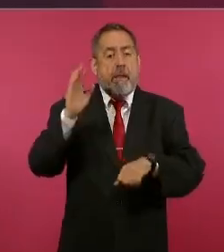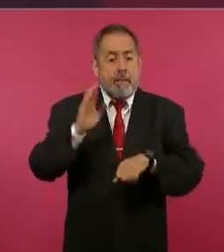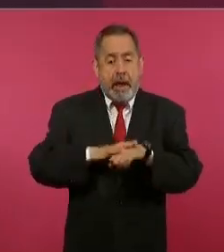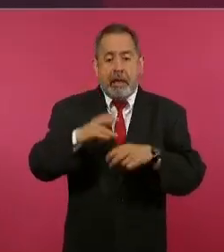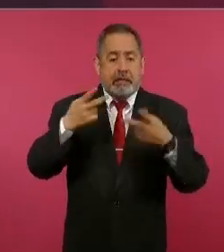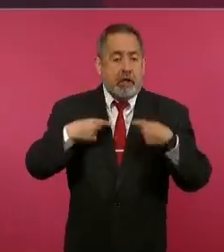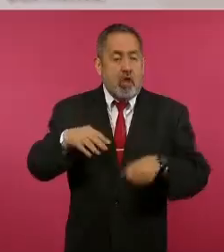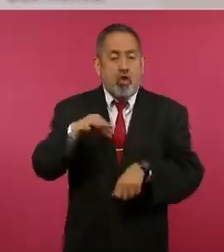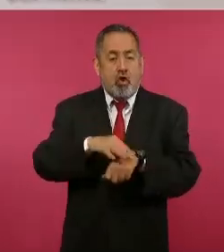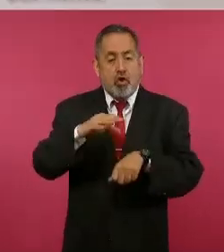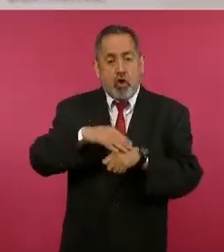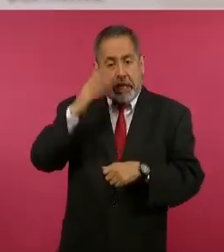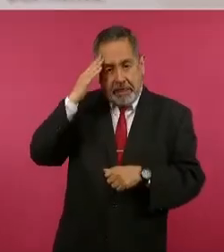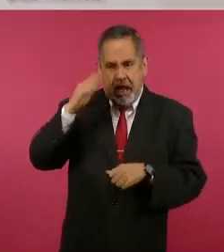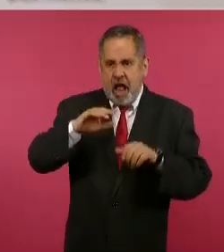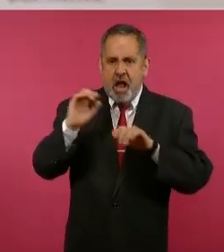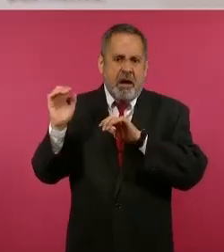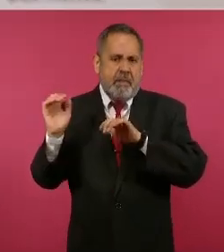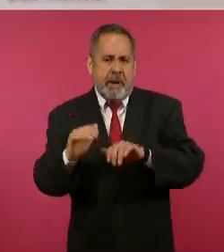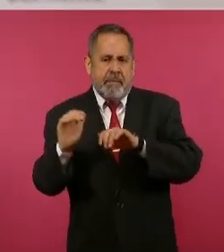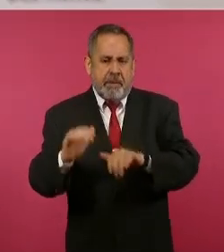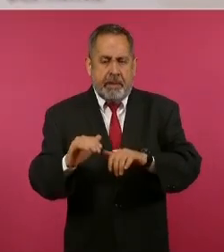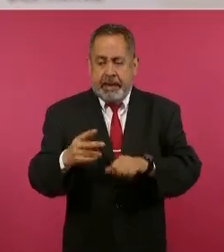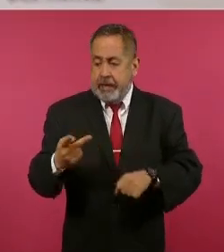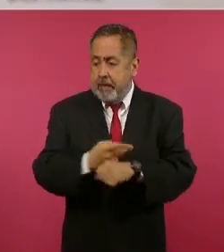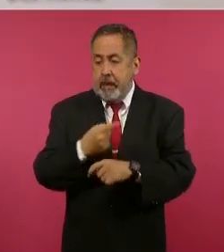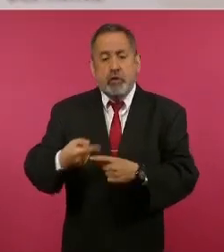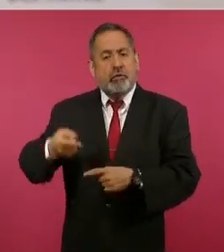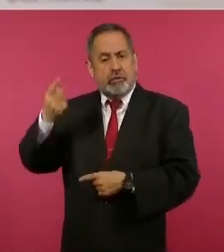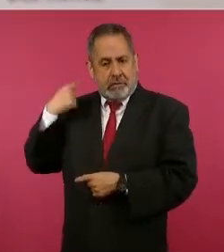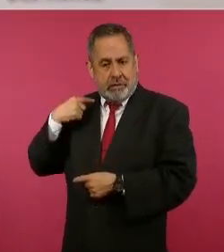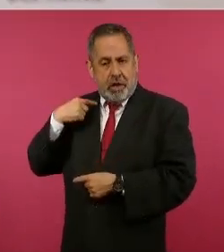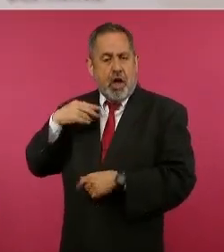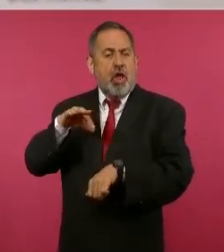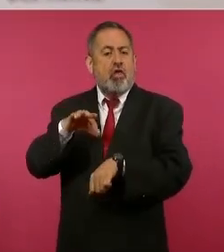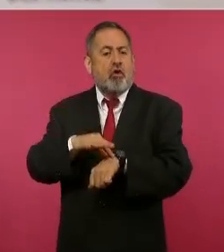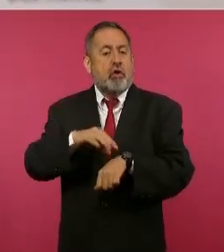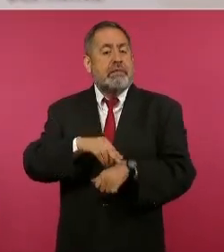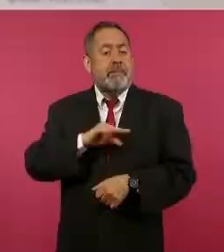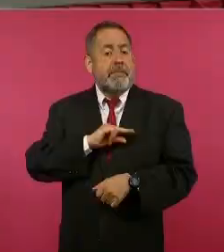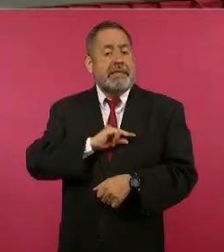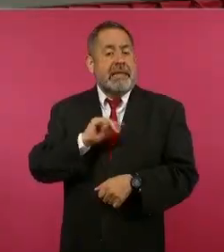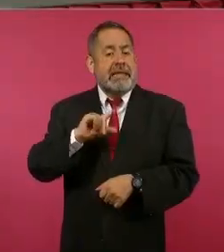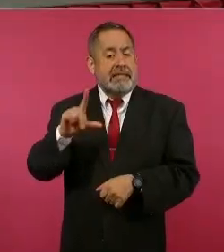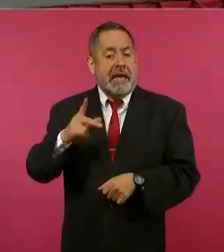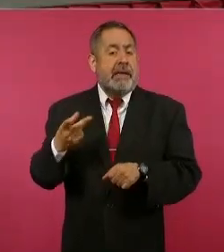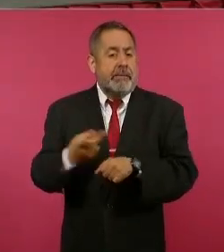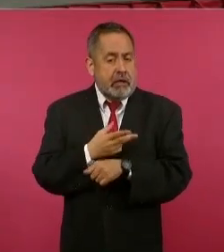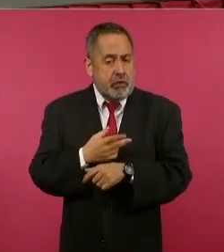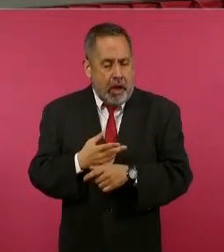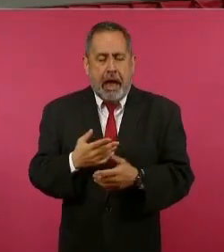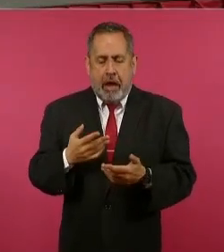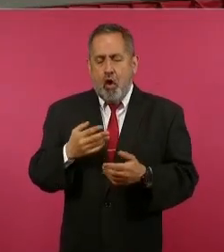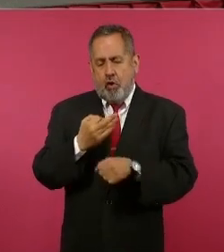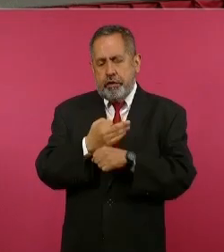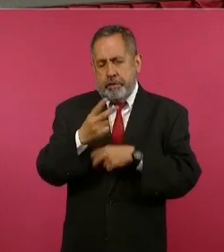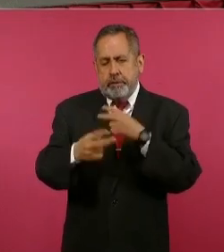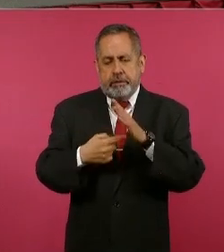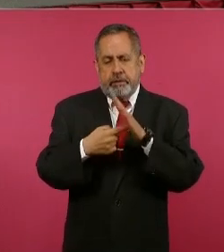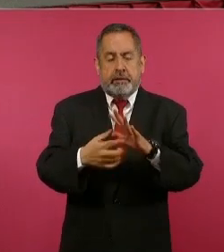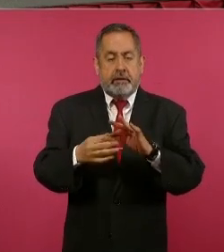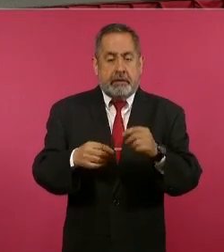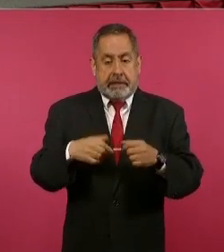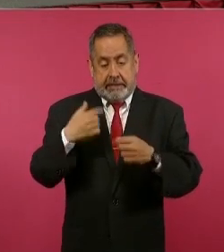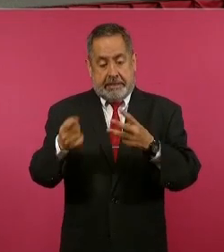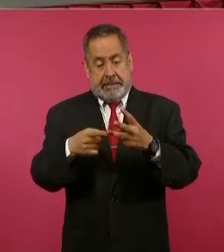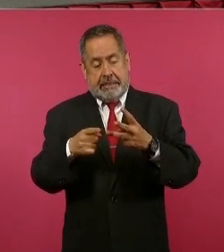generales, de los resultados de la convocatoria de médicos especialistas y finalmente con el